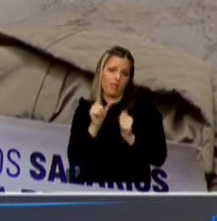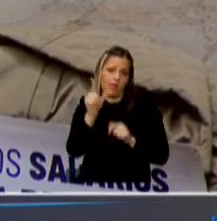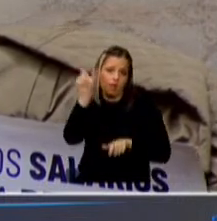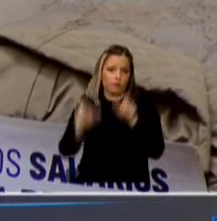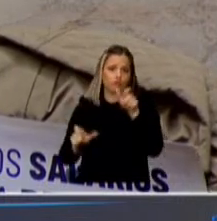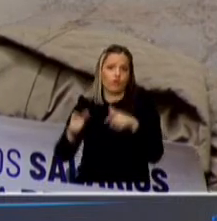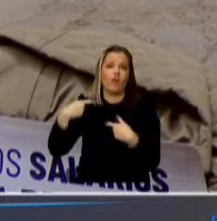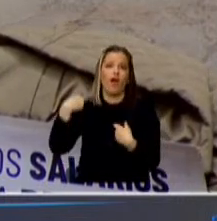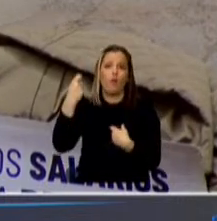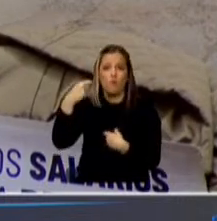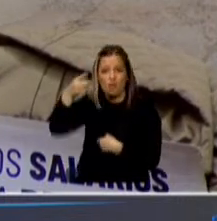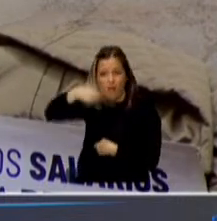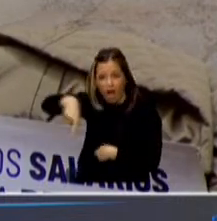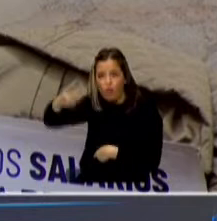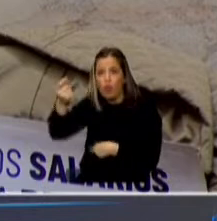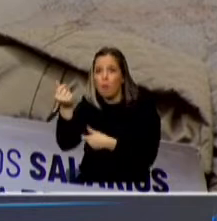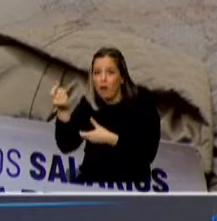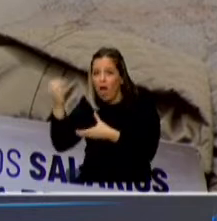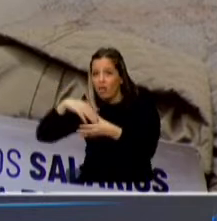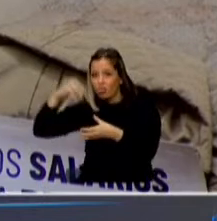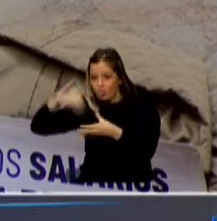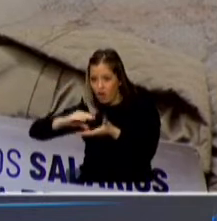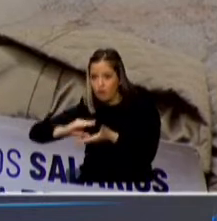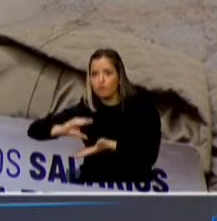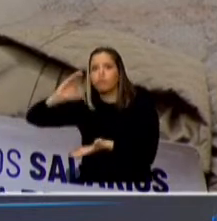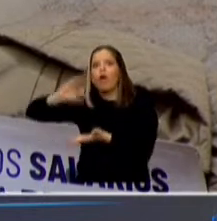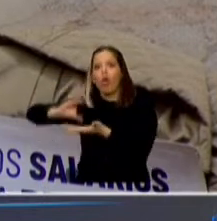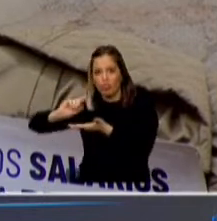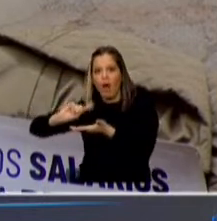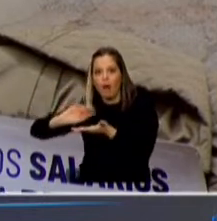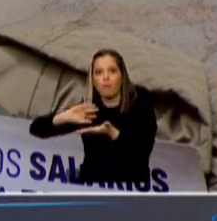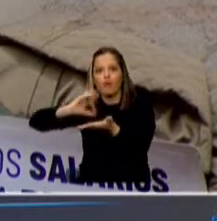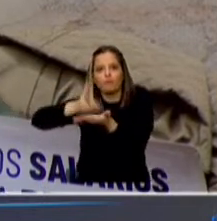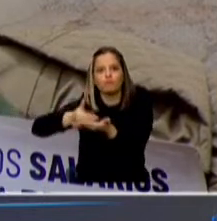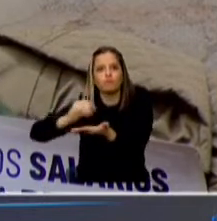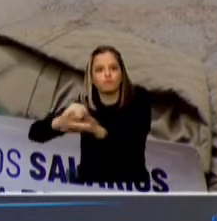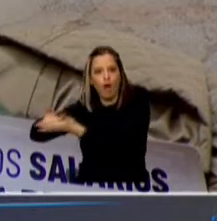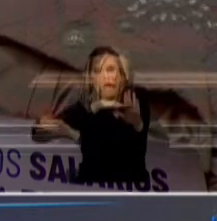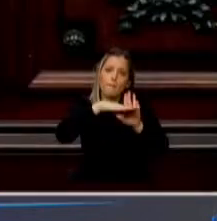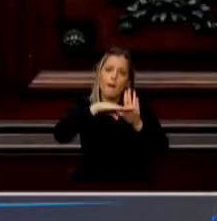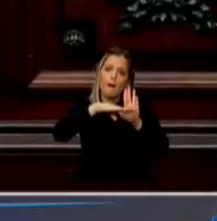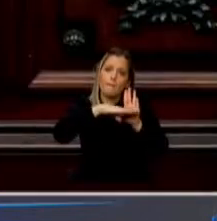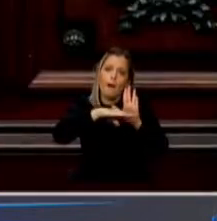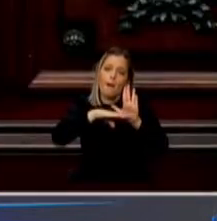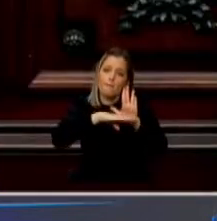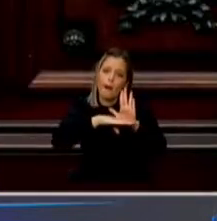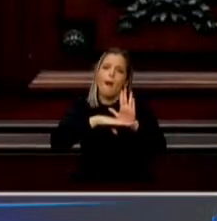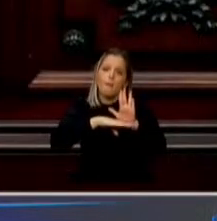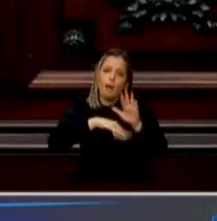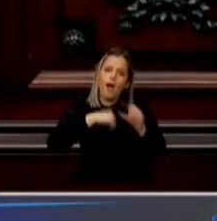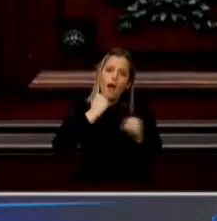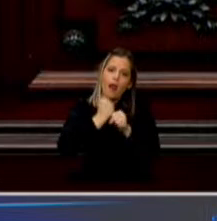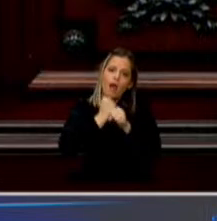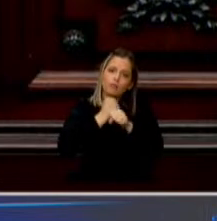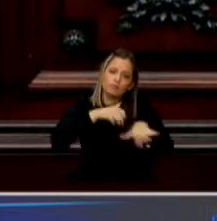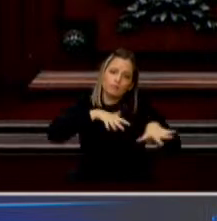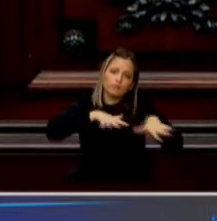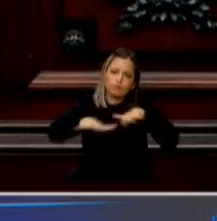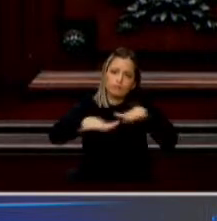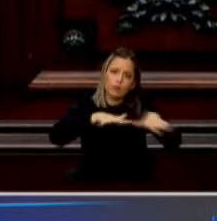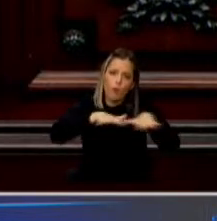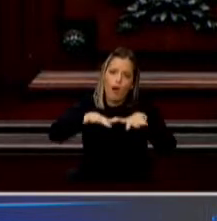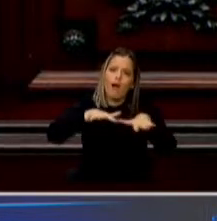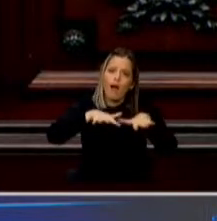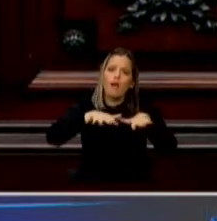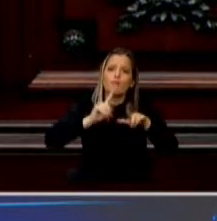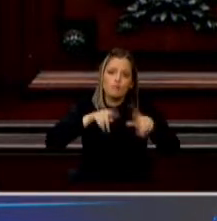de una devaluación brusca. Es polémica la declaración, ¿no? Sí, y también lo del viaducto Néstor Kirchner. Exacto. Ese era el otro punto. Sí. El gasoducto Néstor